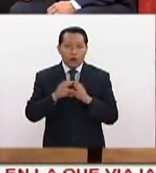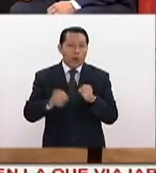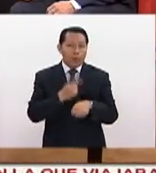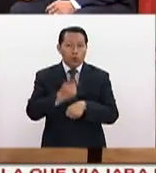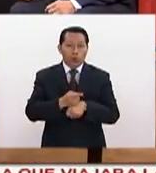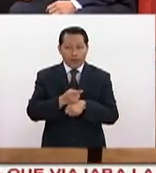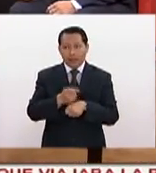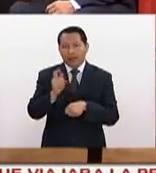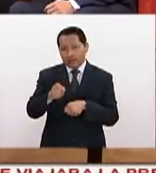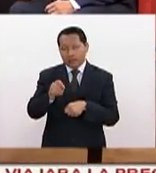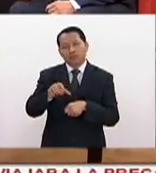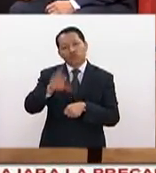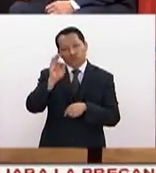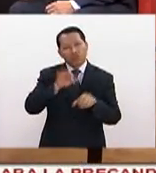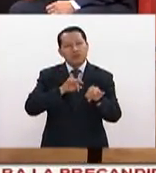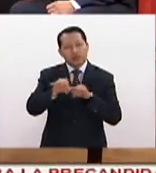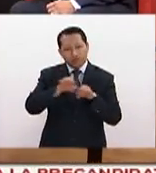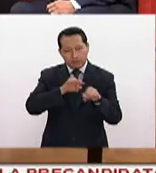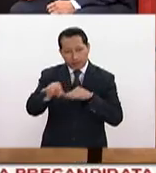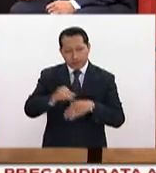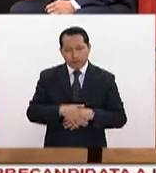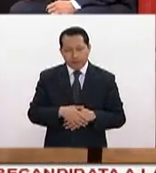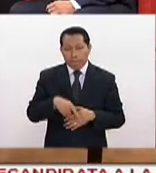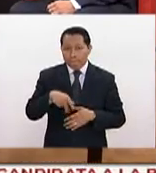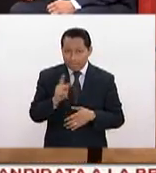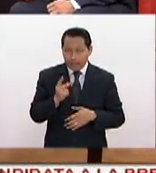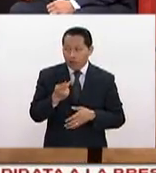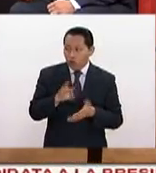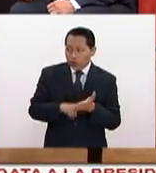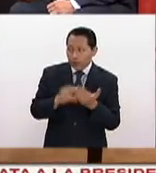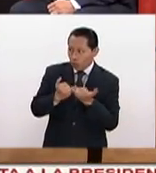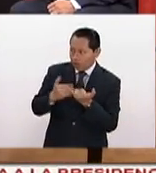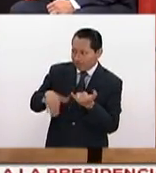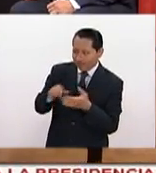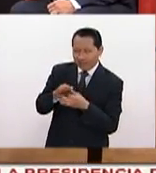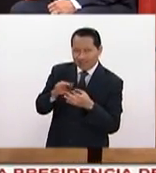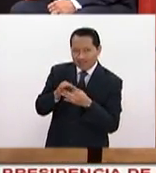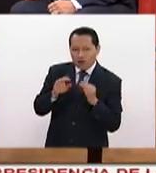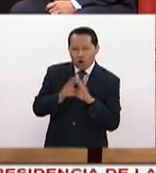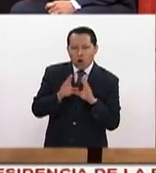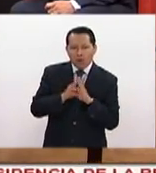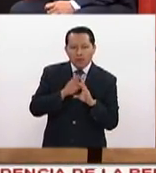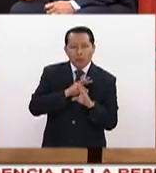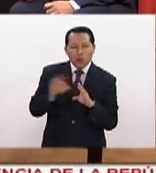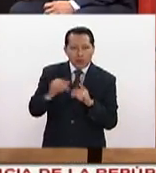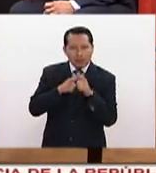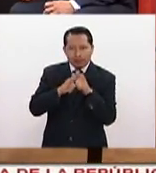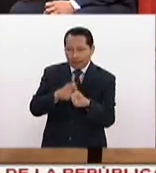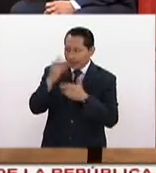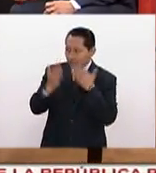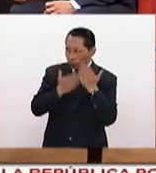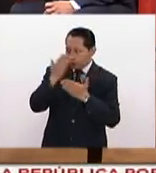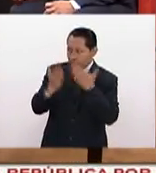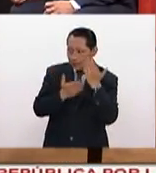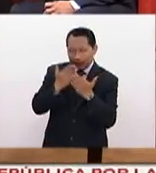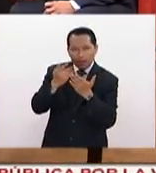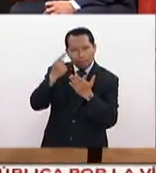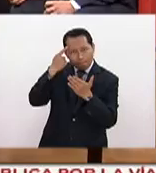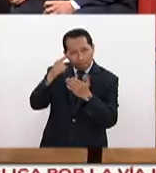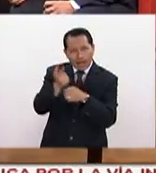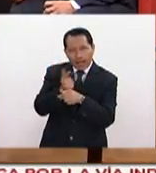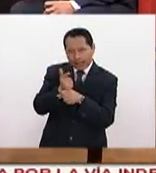posibilidad de ingresarse al mercado laboral, pero también, como usted lo comentaba hace unos momentos, poder seguir estudiando y completar